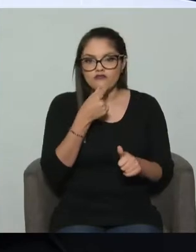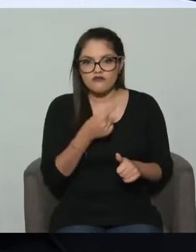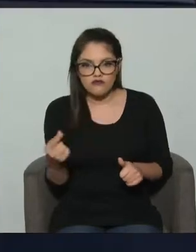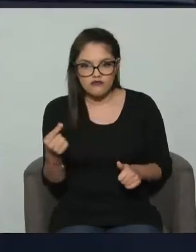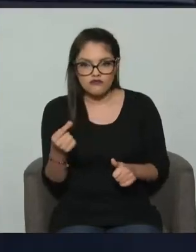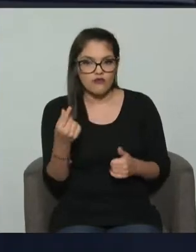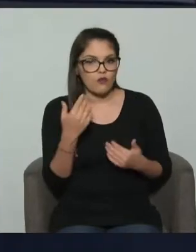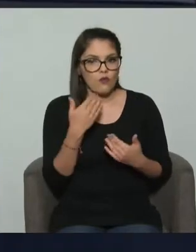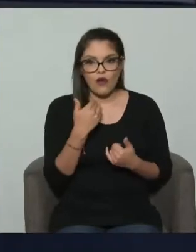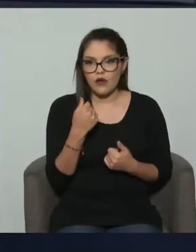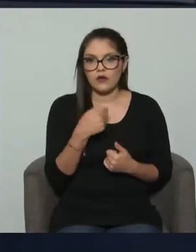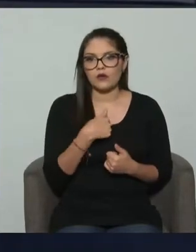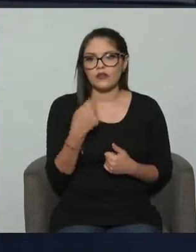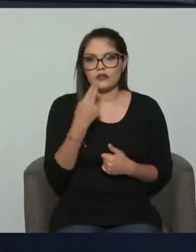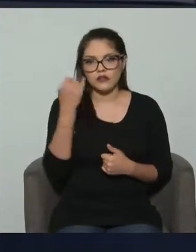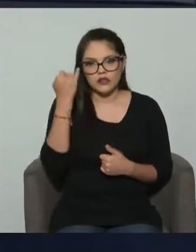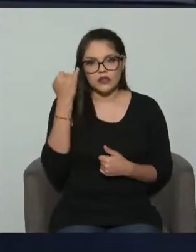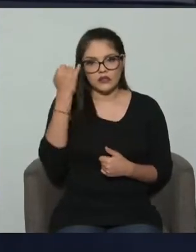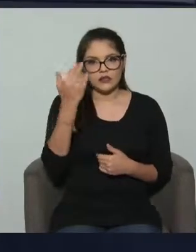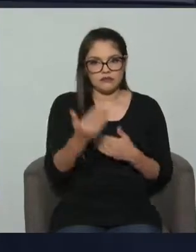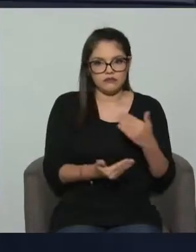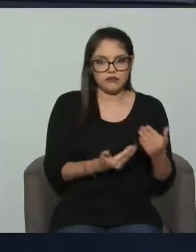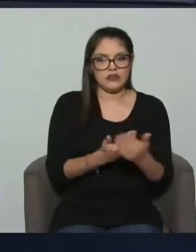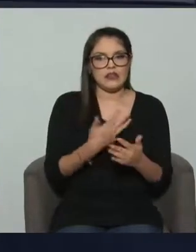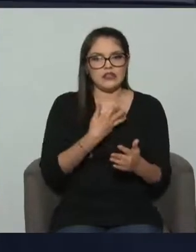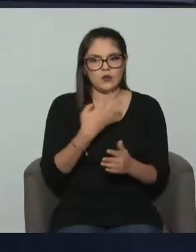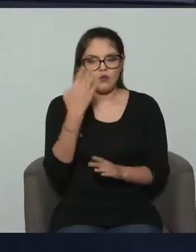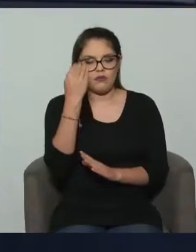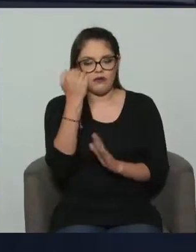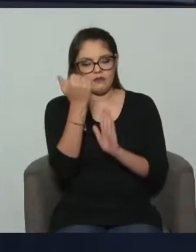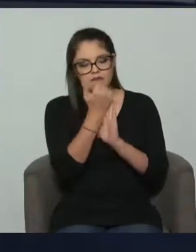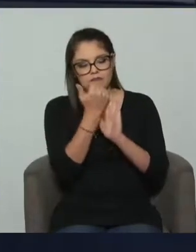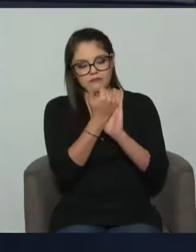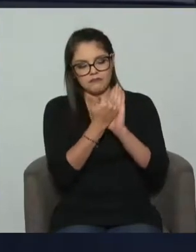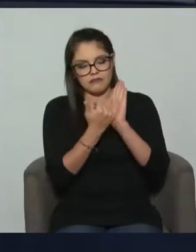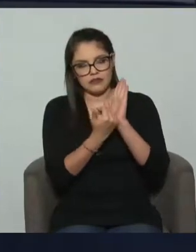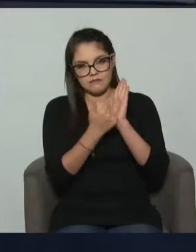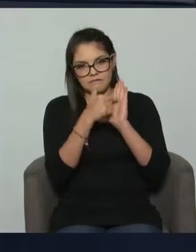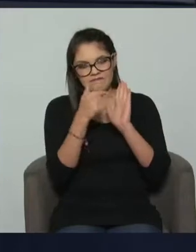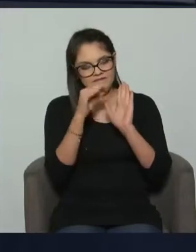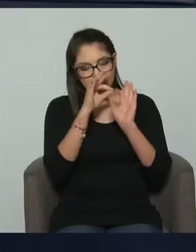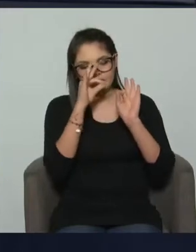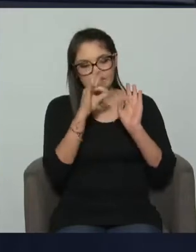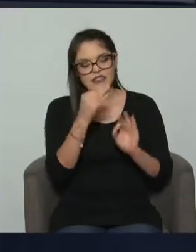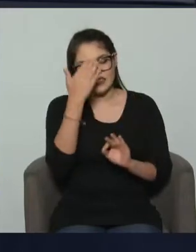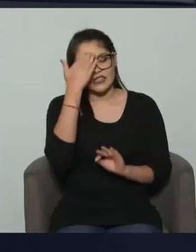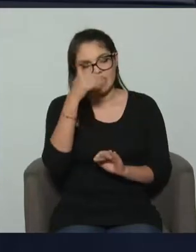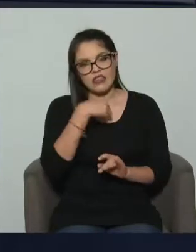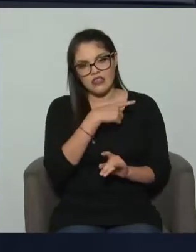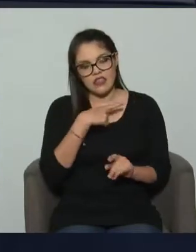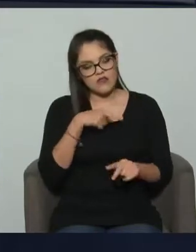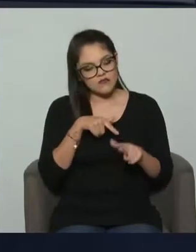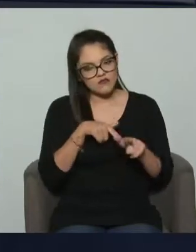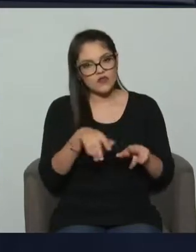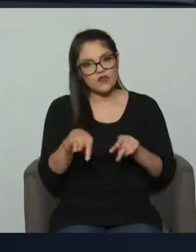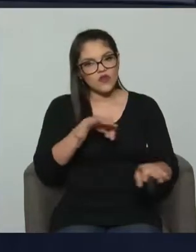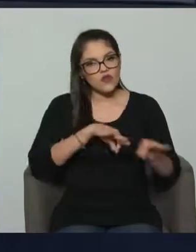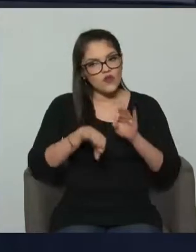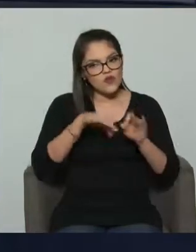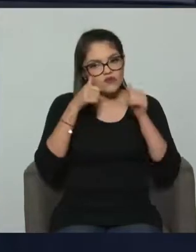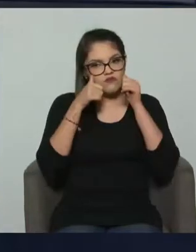que necesitamos proponerla y que nosotros tenemos claros 9 puntos en los cuales queremos trabajar, ¿no? Y que finalmente se presentaron durante